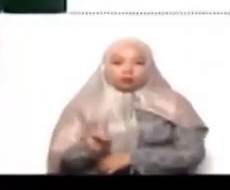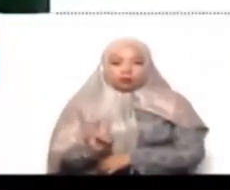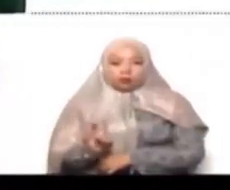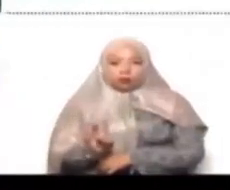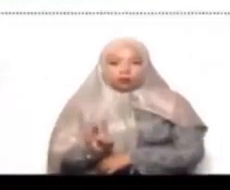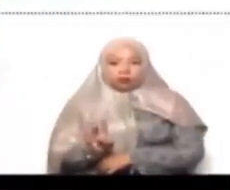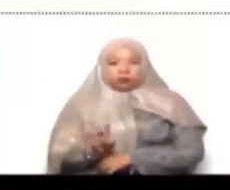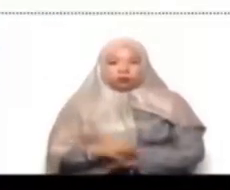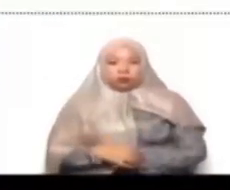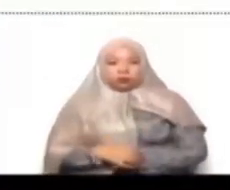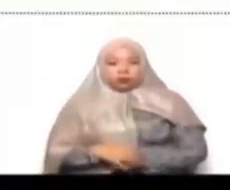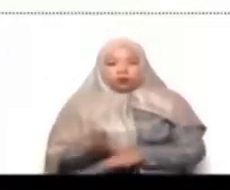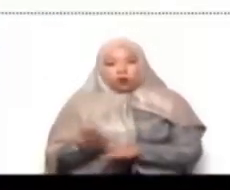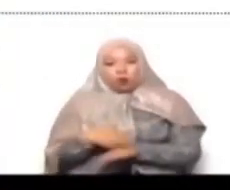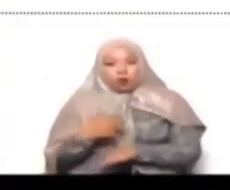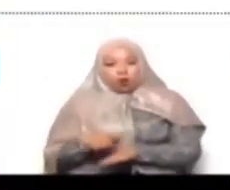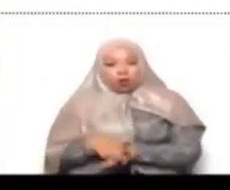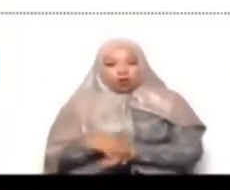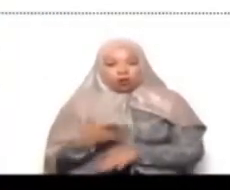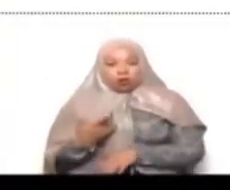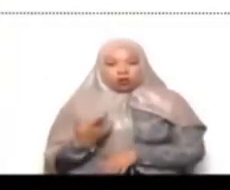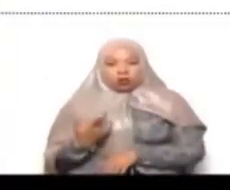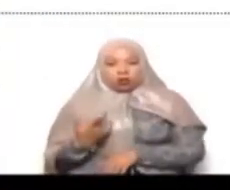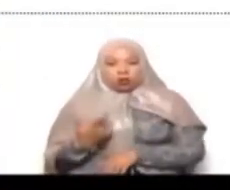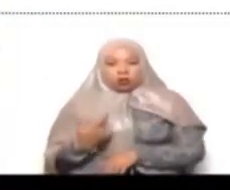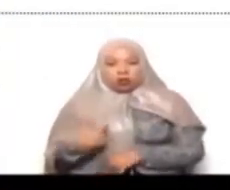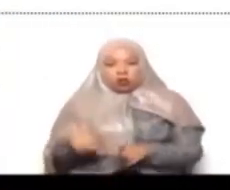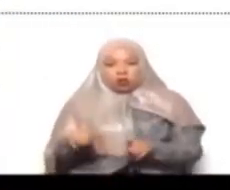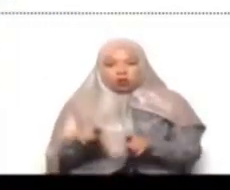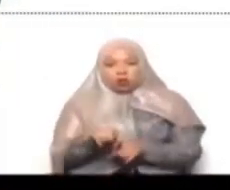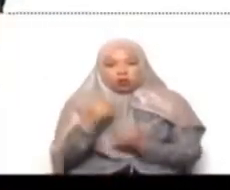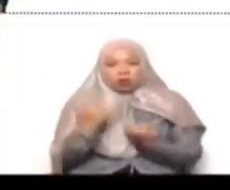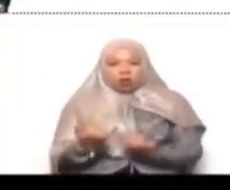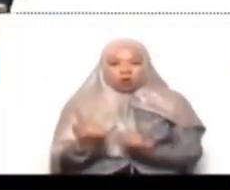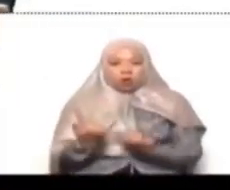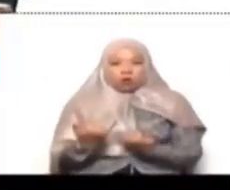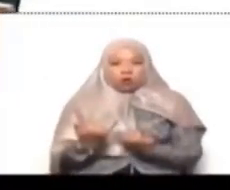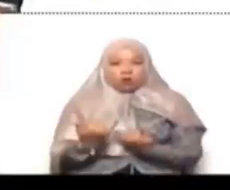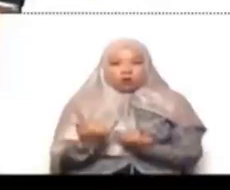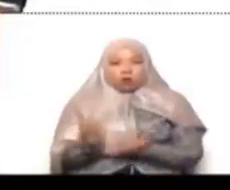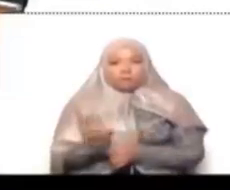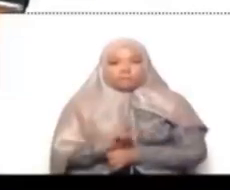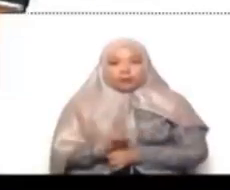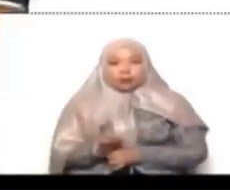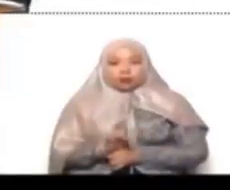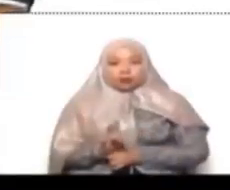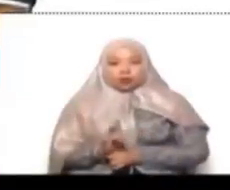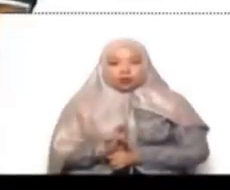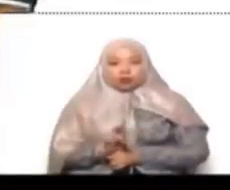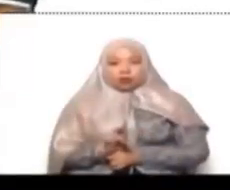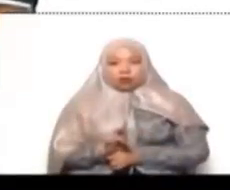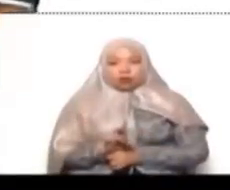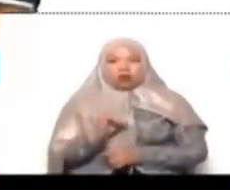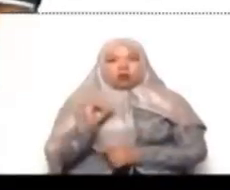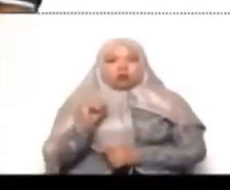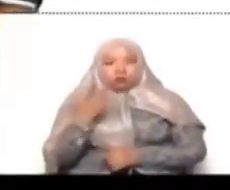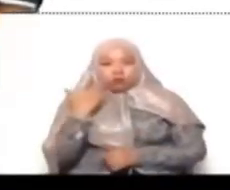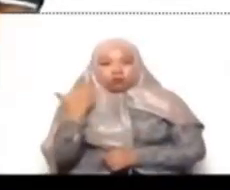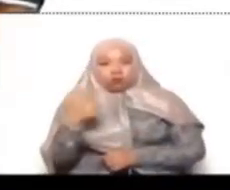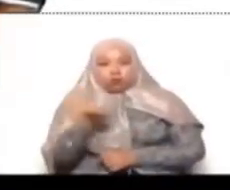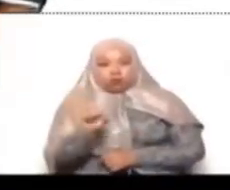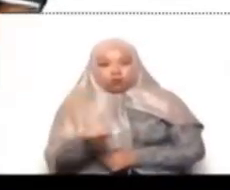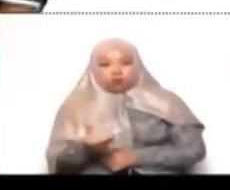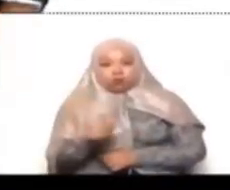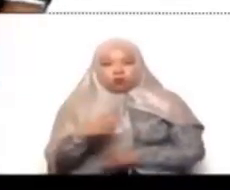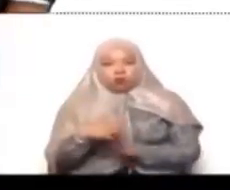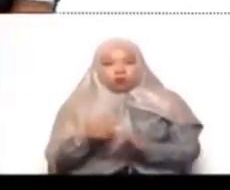sea transmitido los jueves por La Iguana TV, y ahora va a ser retransmitido por Venezolana de Televisión. Por YouTube lo transmites tú. Sí, por